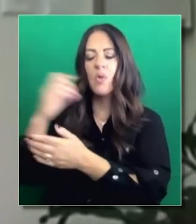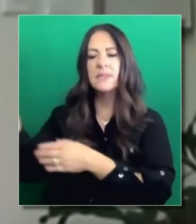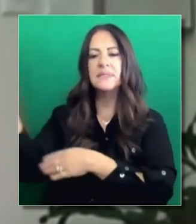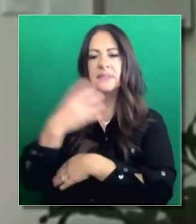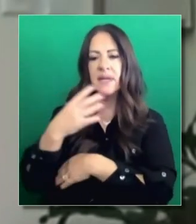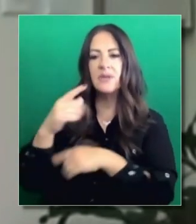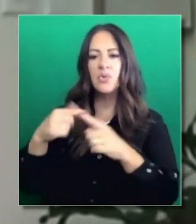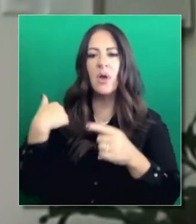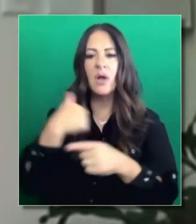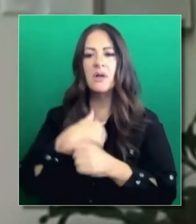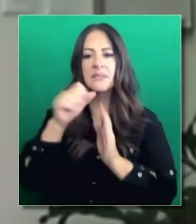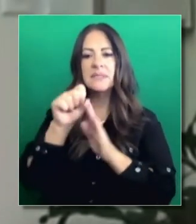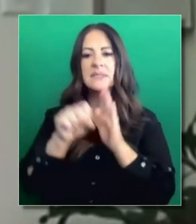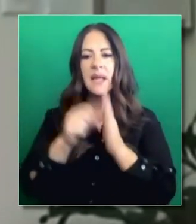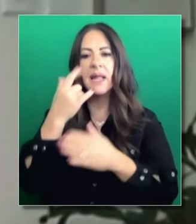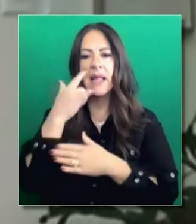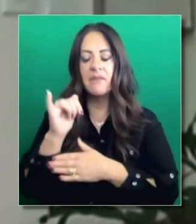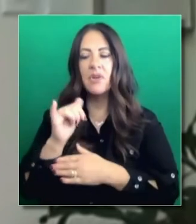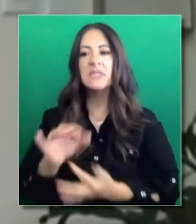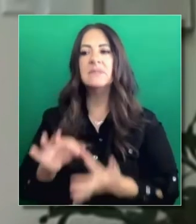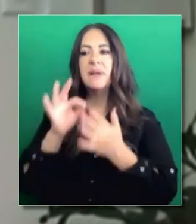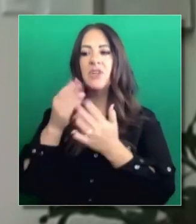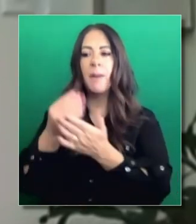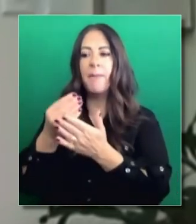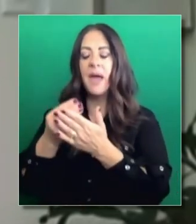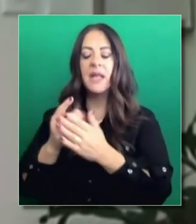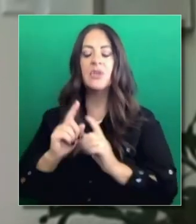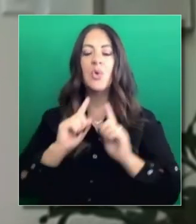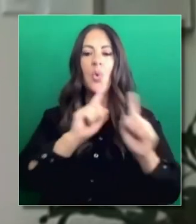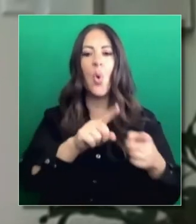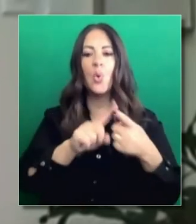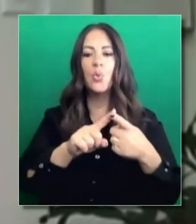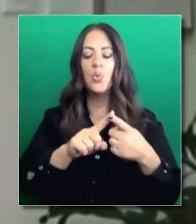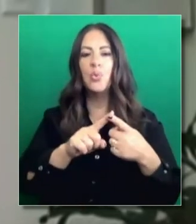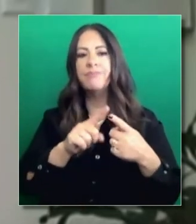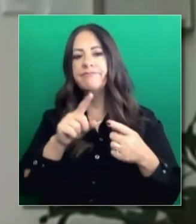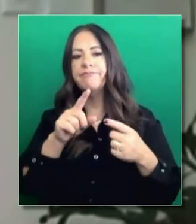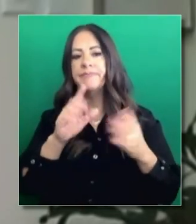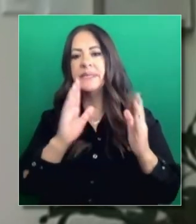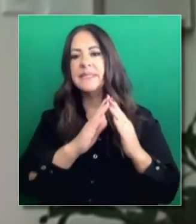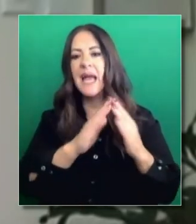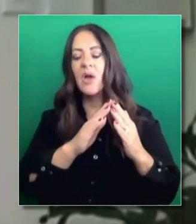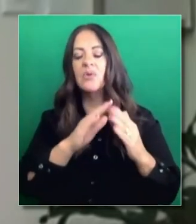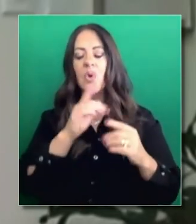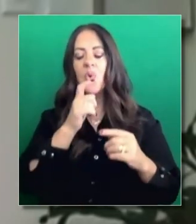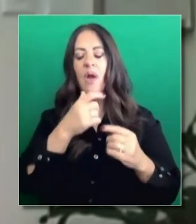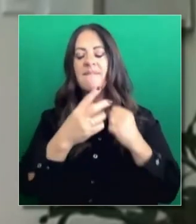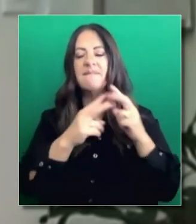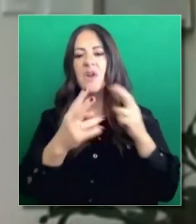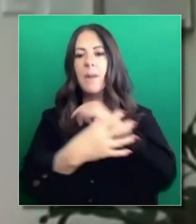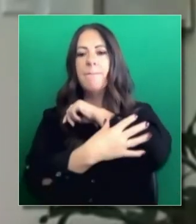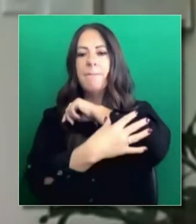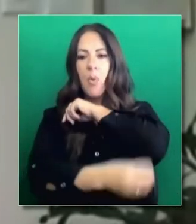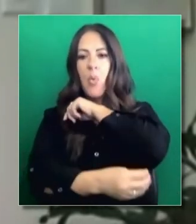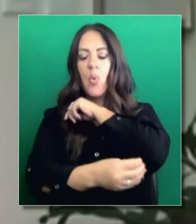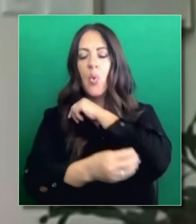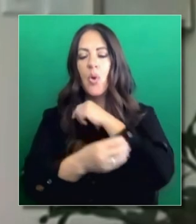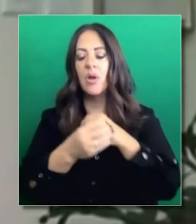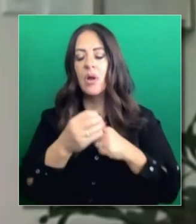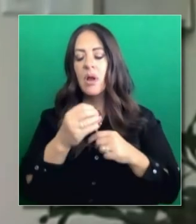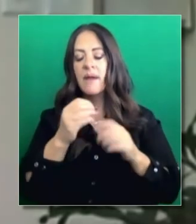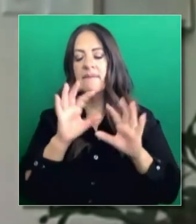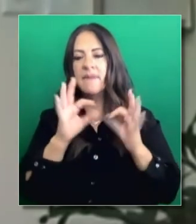una serie de necesidades en los distritos, sobre todo en las comunidades de alto índice de